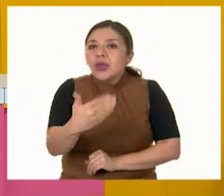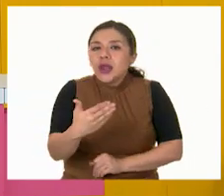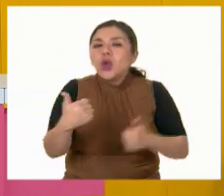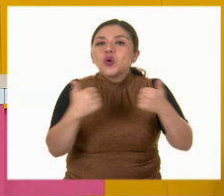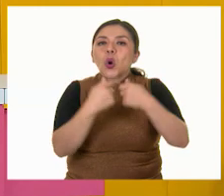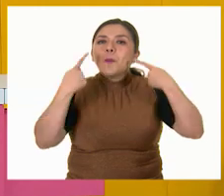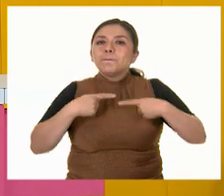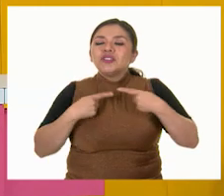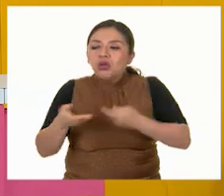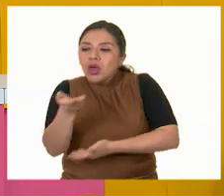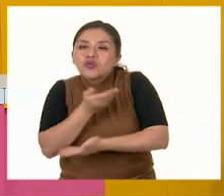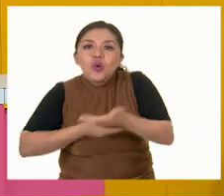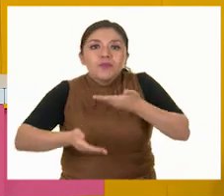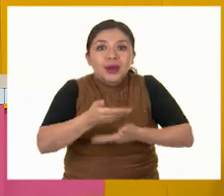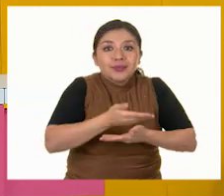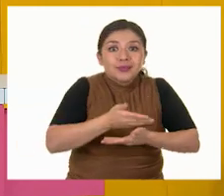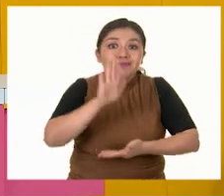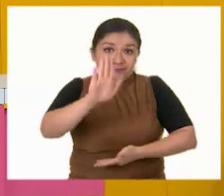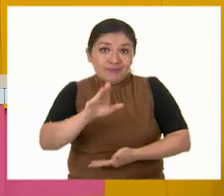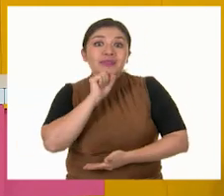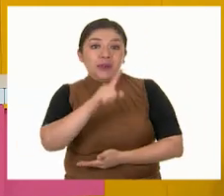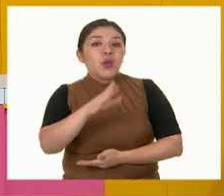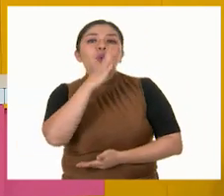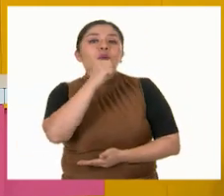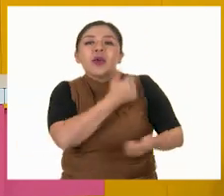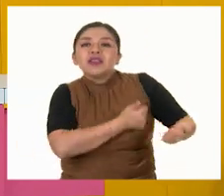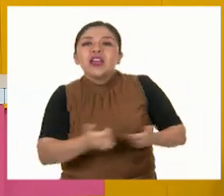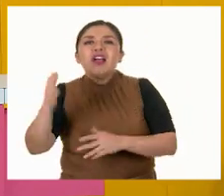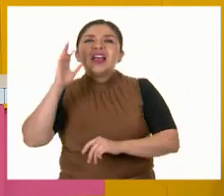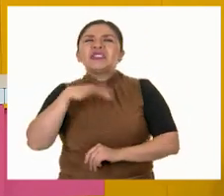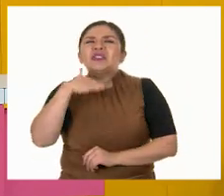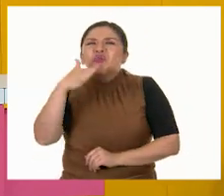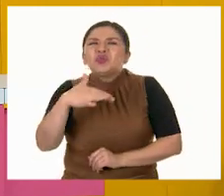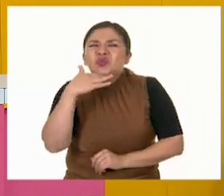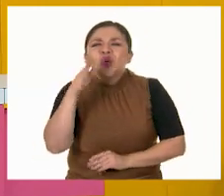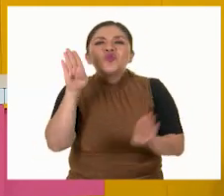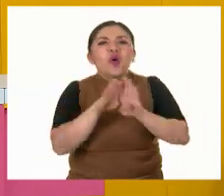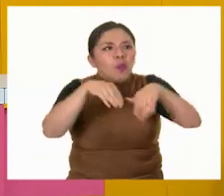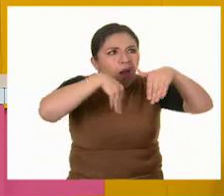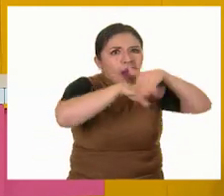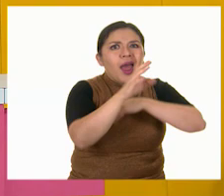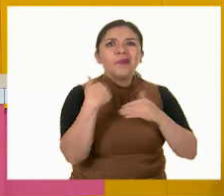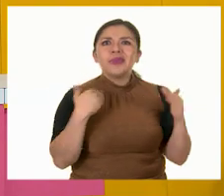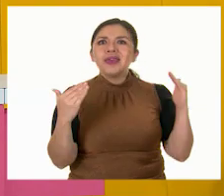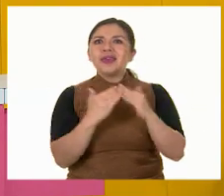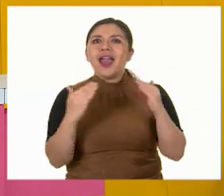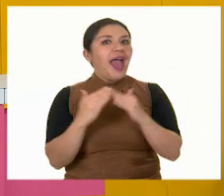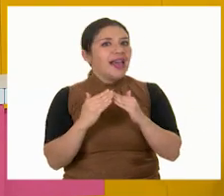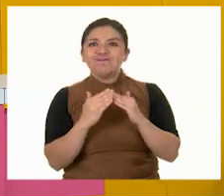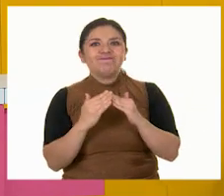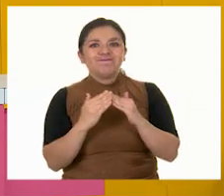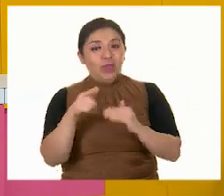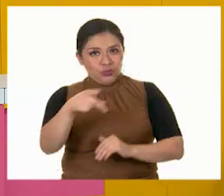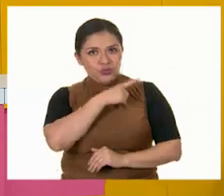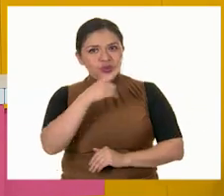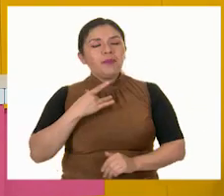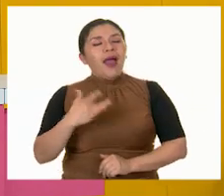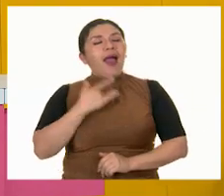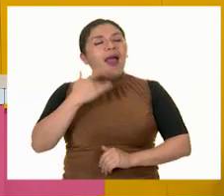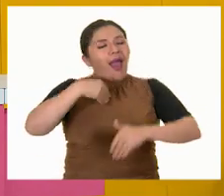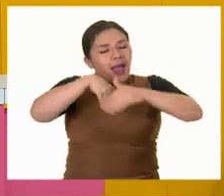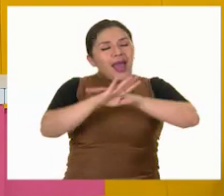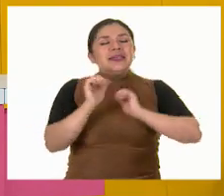quien compartimos y además impedimos llevar gérmenes de visita a nuestra casa, donde debemos sentirnos seguros